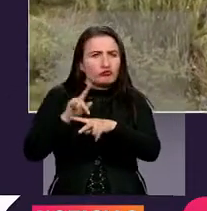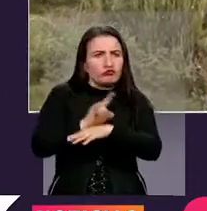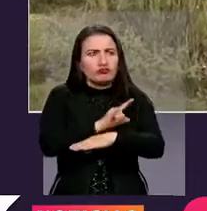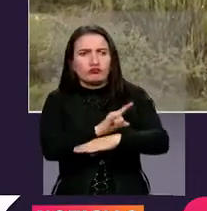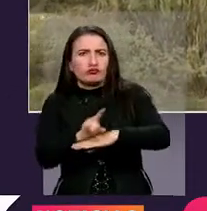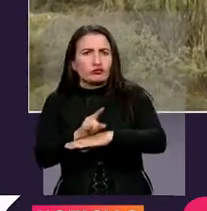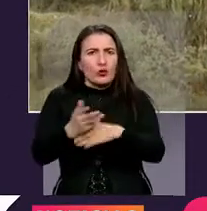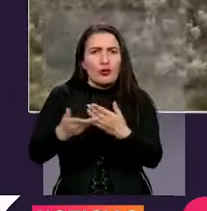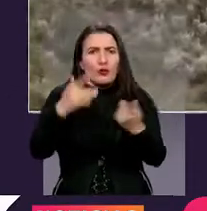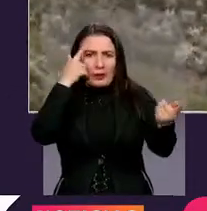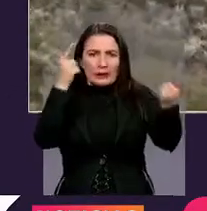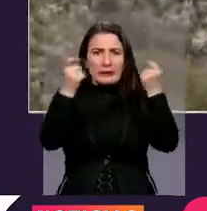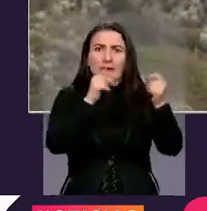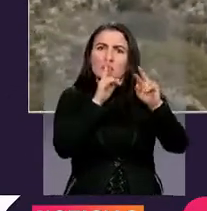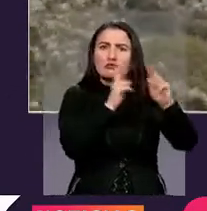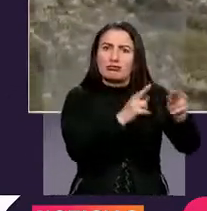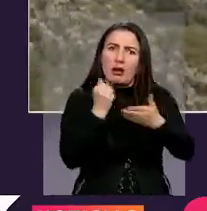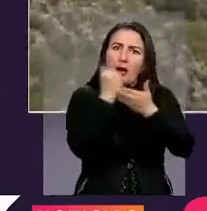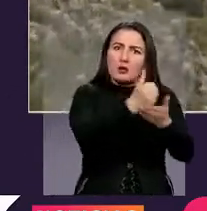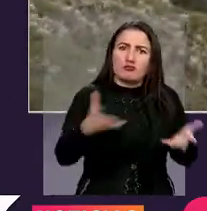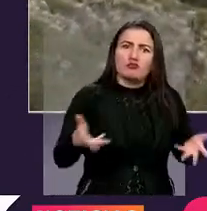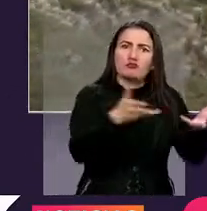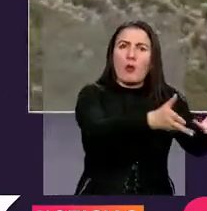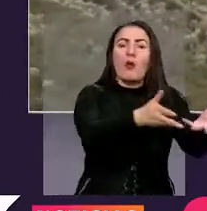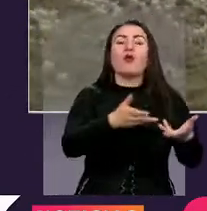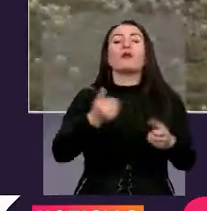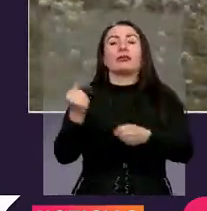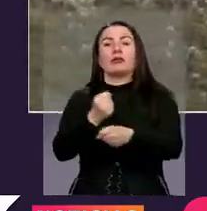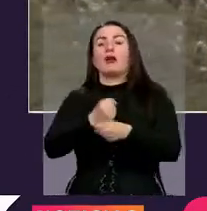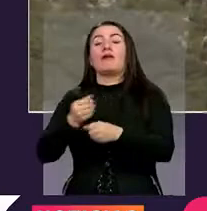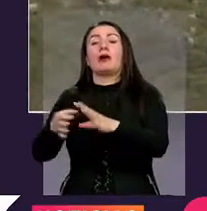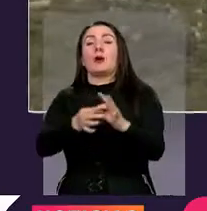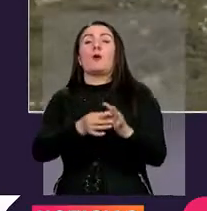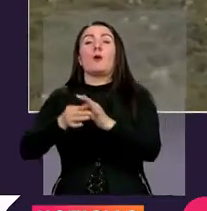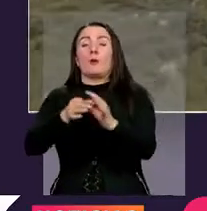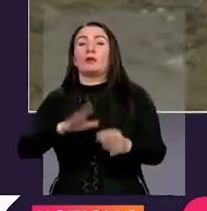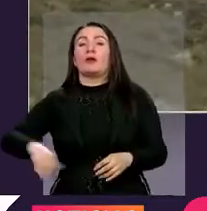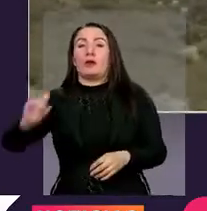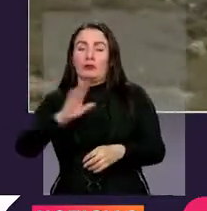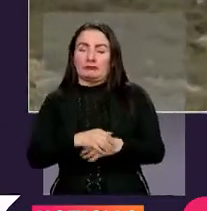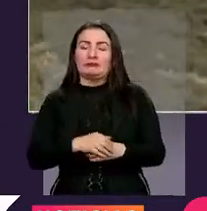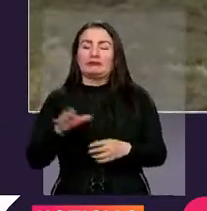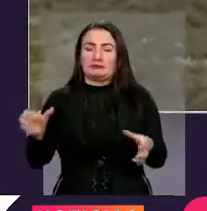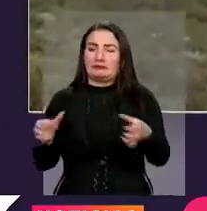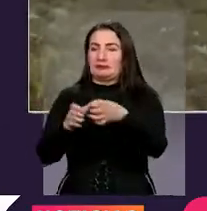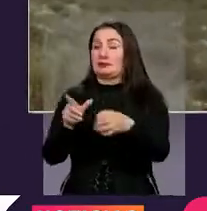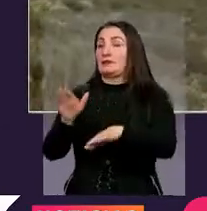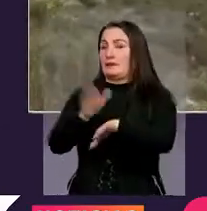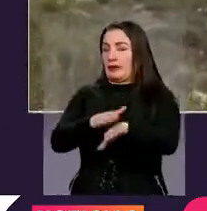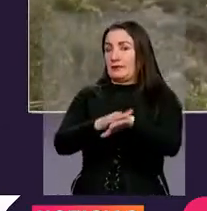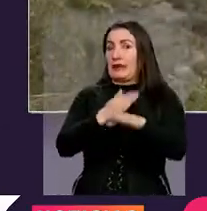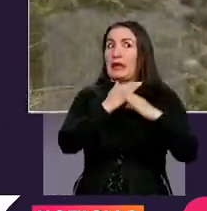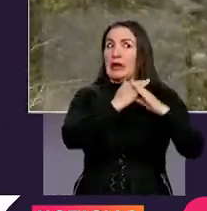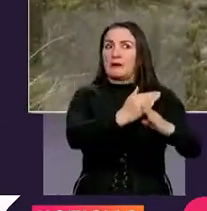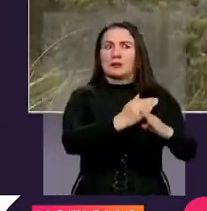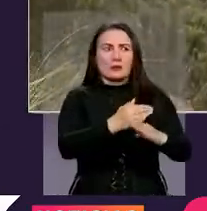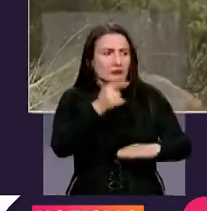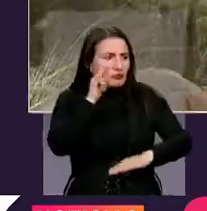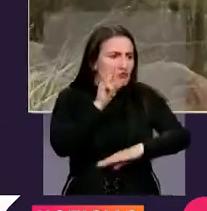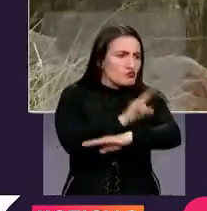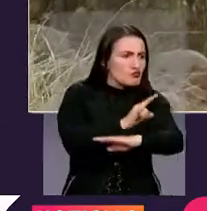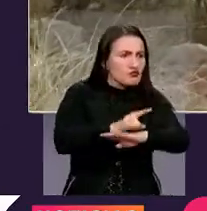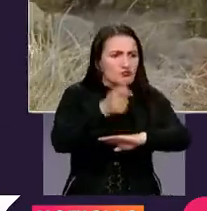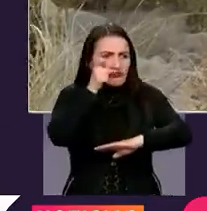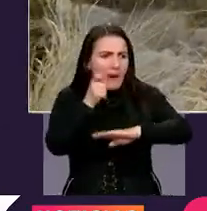establecidas esas estrategias de respuesta y mediante un trabajo muy articulado con sus organismos de primera respuesta poder evitar y hacer monitoreo